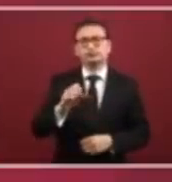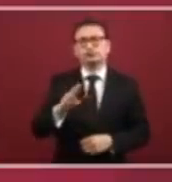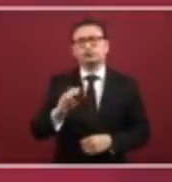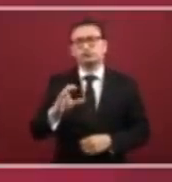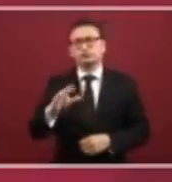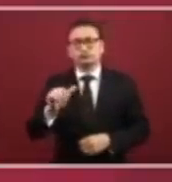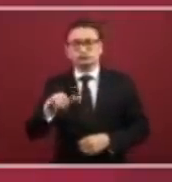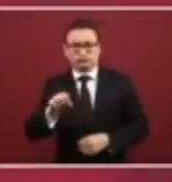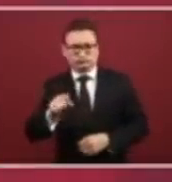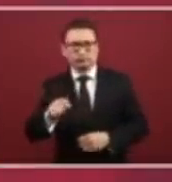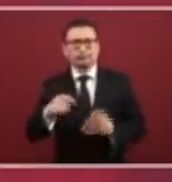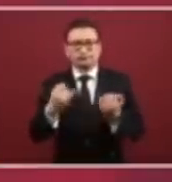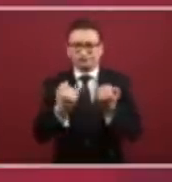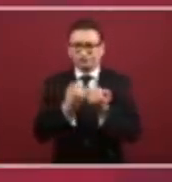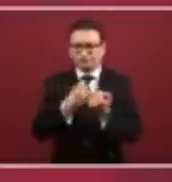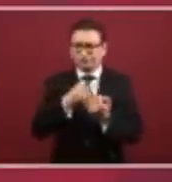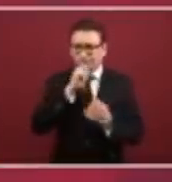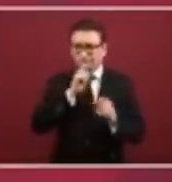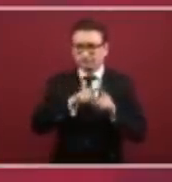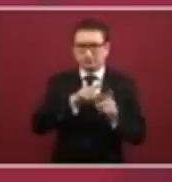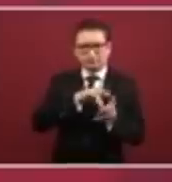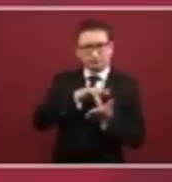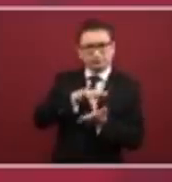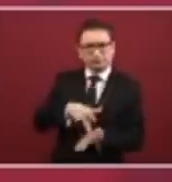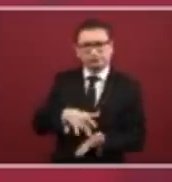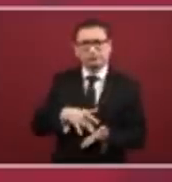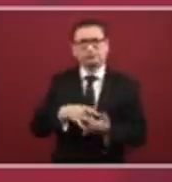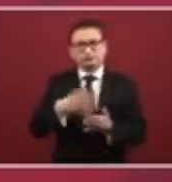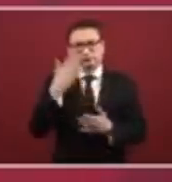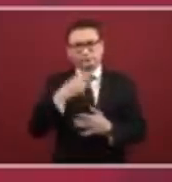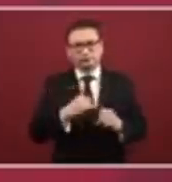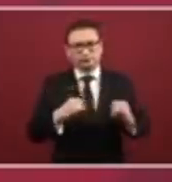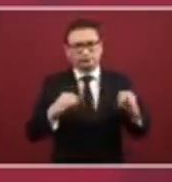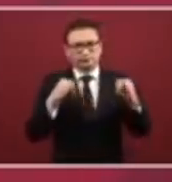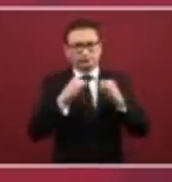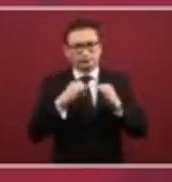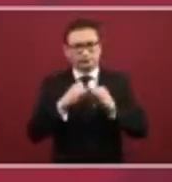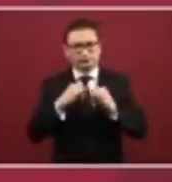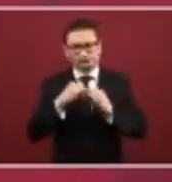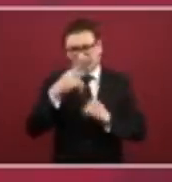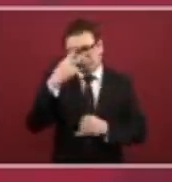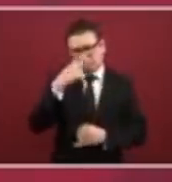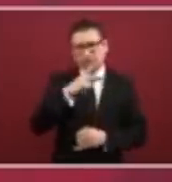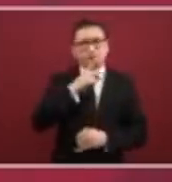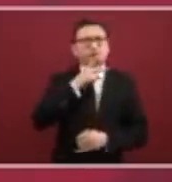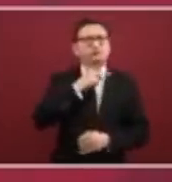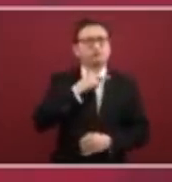también con el apoyo del Instituto Mexicano del Petróleo.